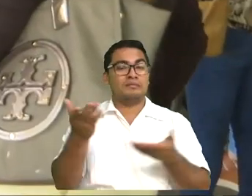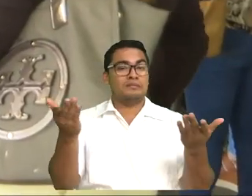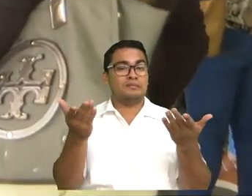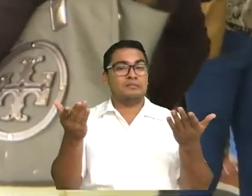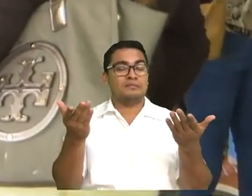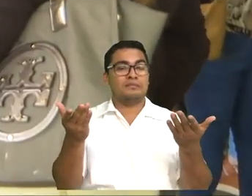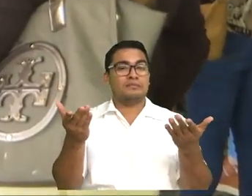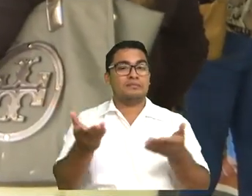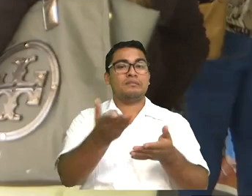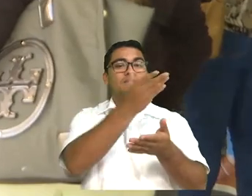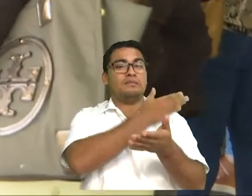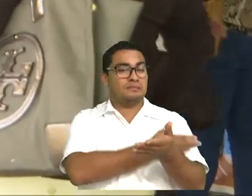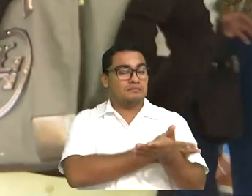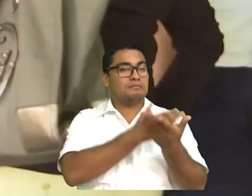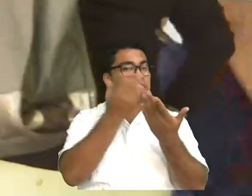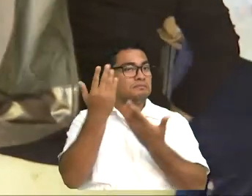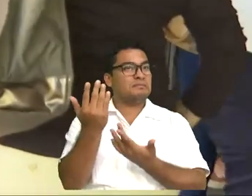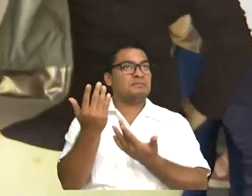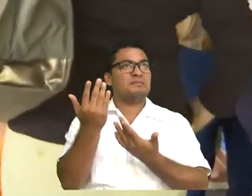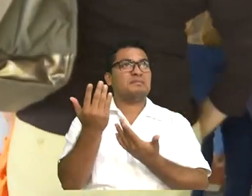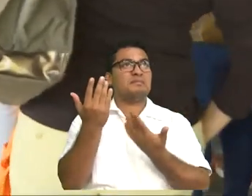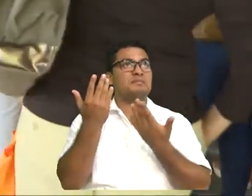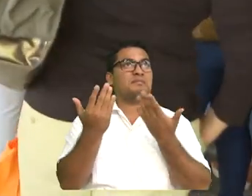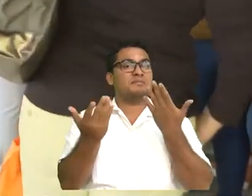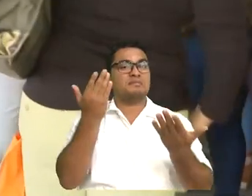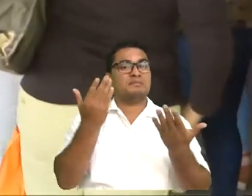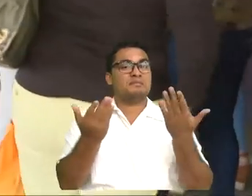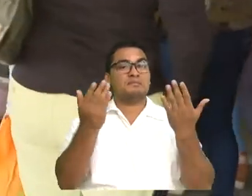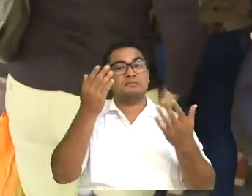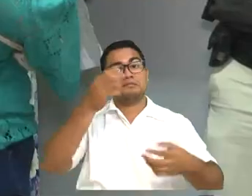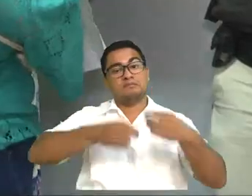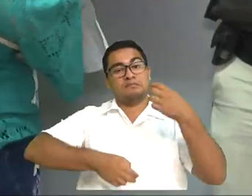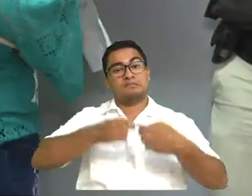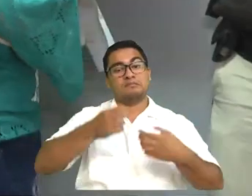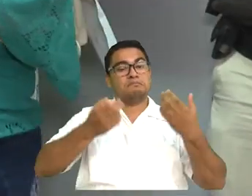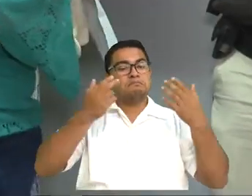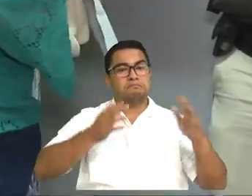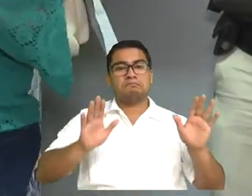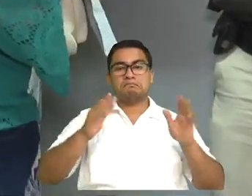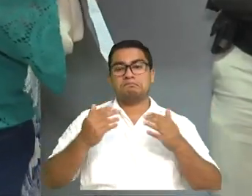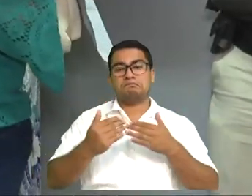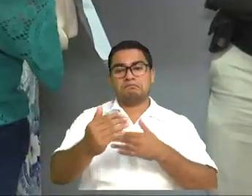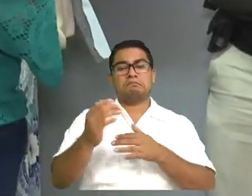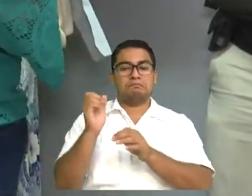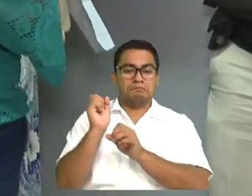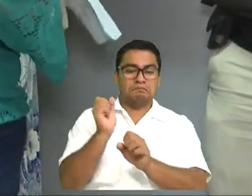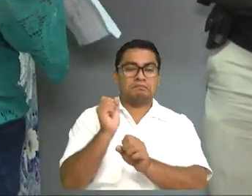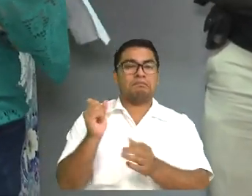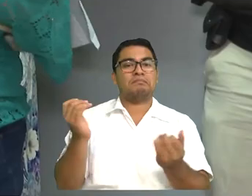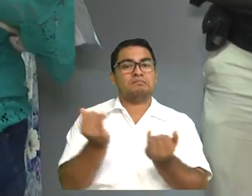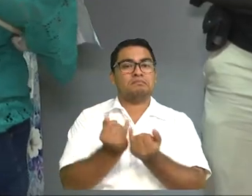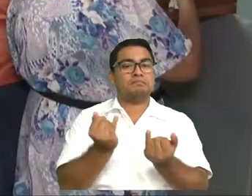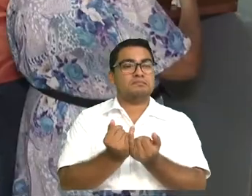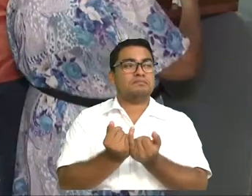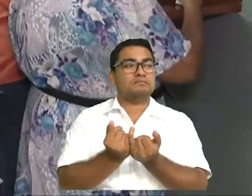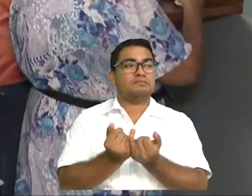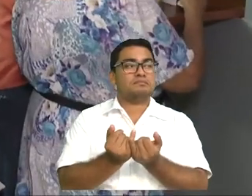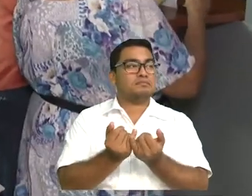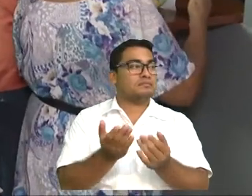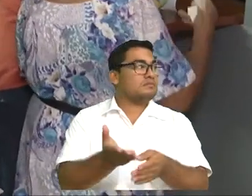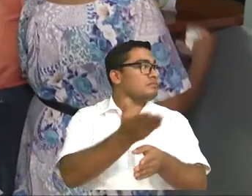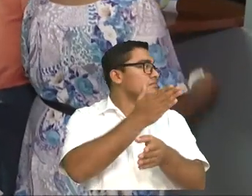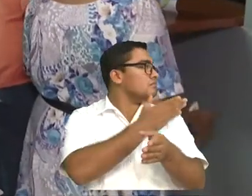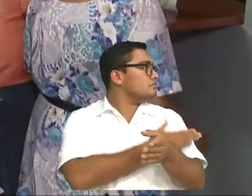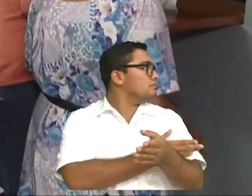tenemos, prepararnos para cualquier situación que se nos pueda presentar. Además que ya viene la Semana Santa, pues también estar listos con todos